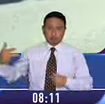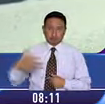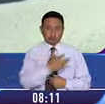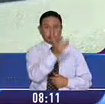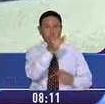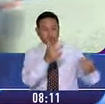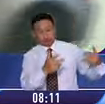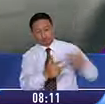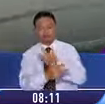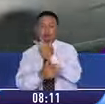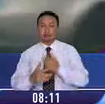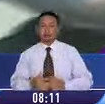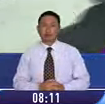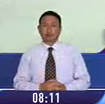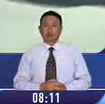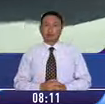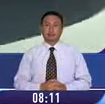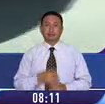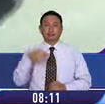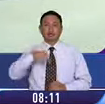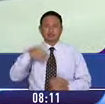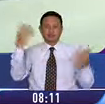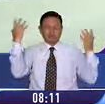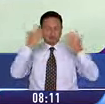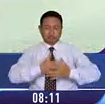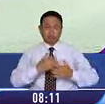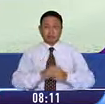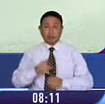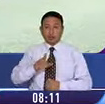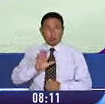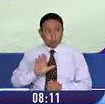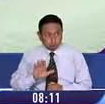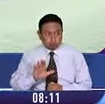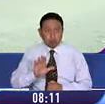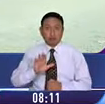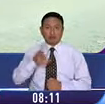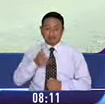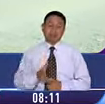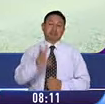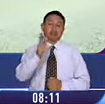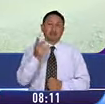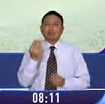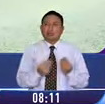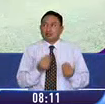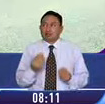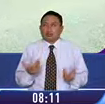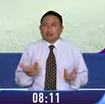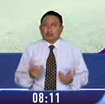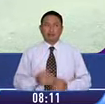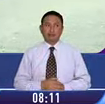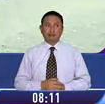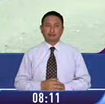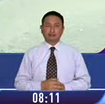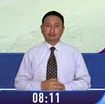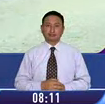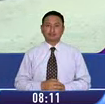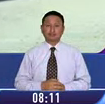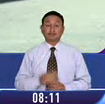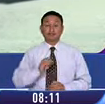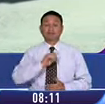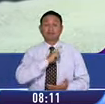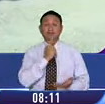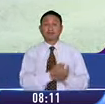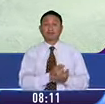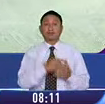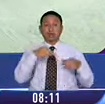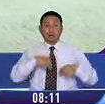esta parte, en este sector, y también hay confusión, vemos que algunos frenan, unos siguen, o sea, no se sabe a ciencia cierta. Exactamente, es que como no hay